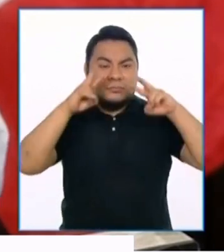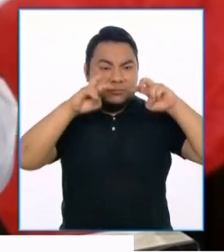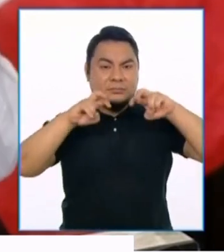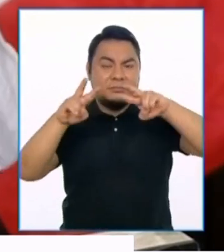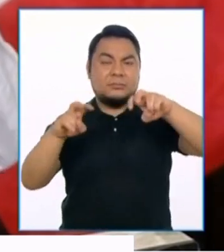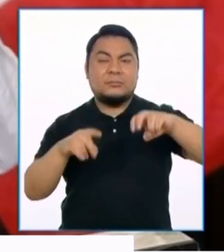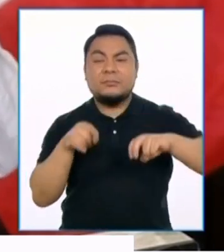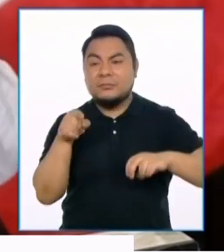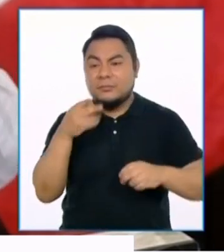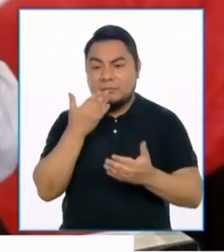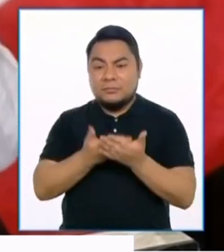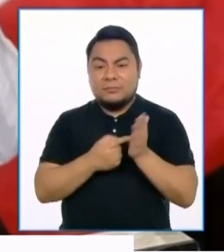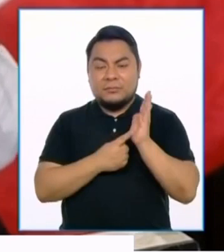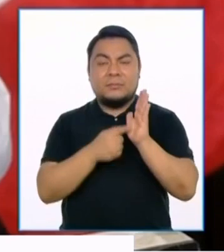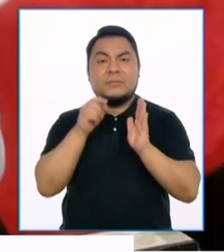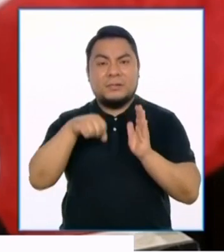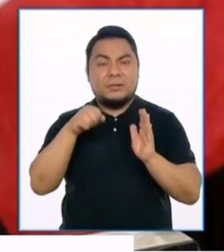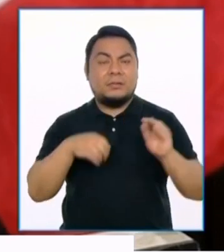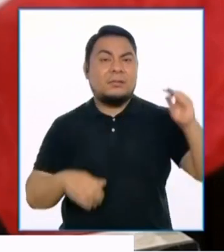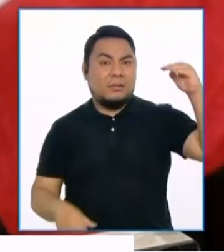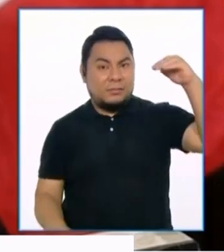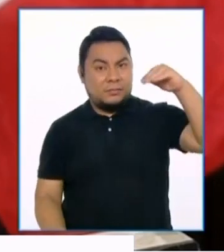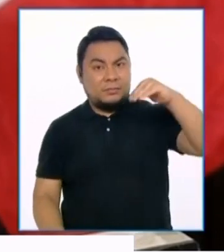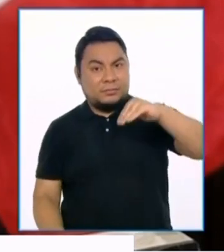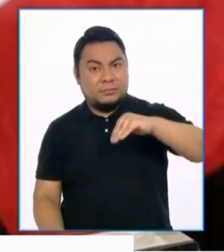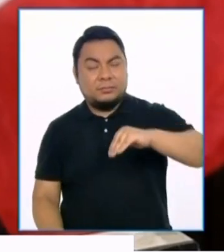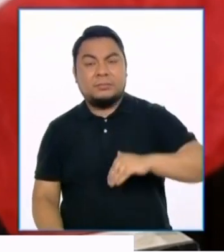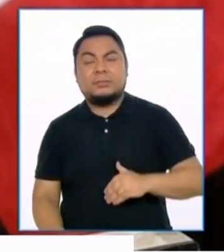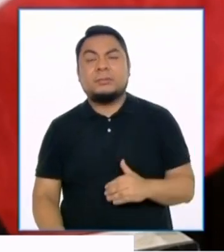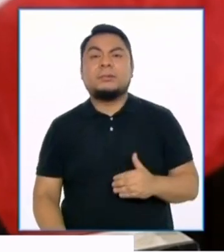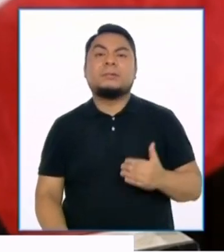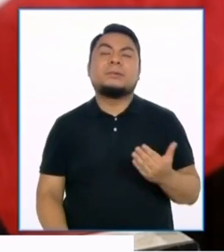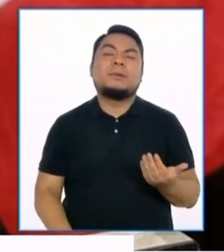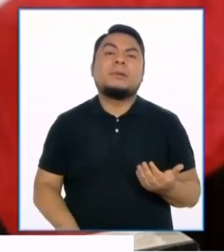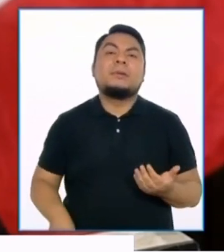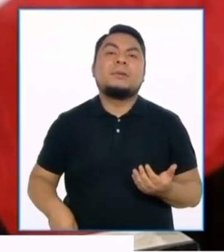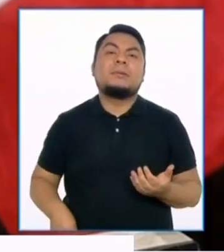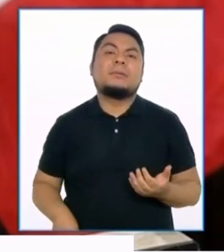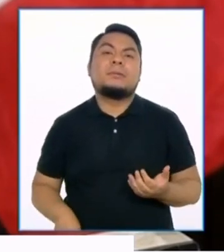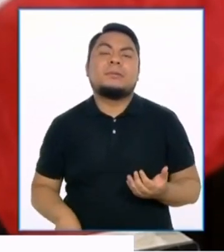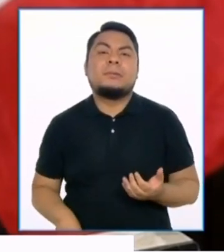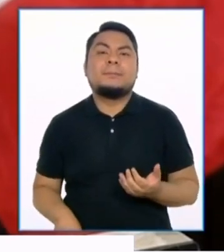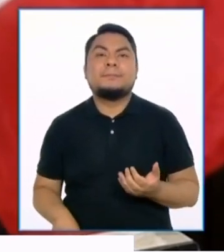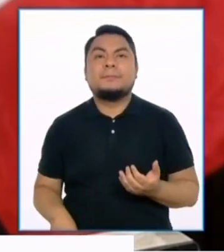si bien muestra un descenso permanente y